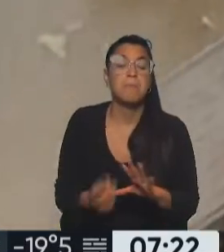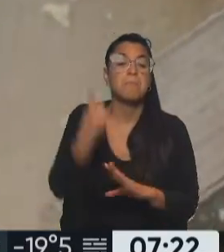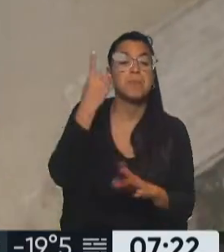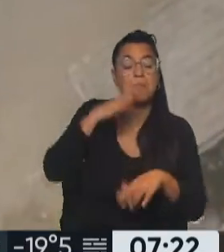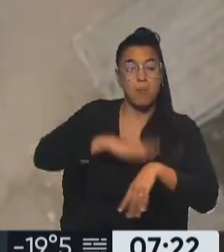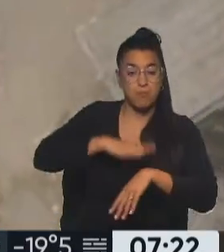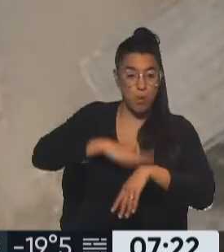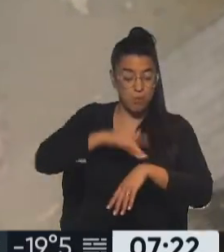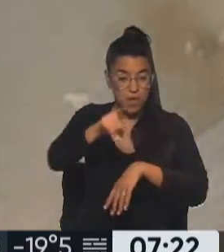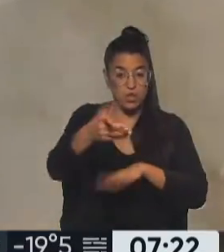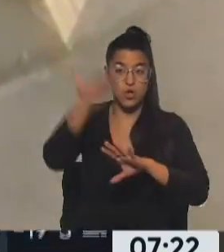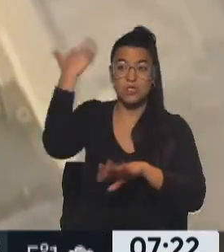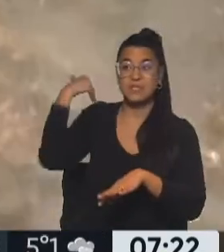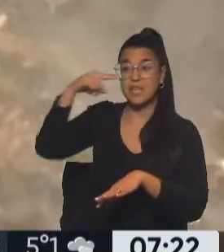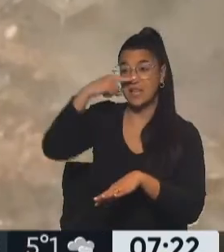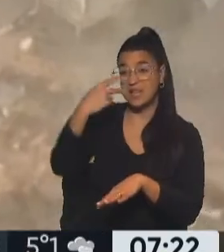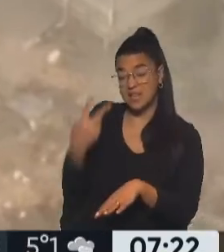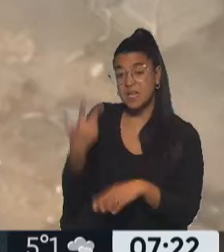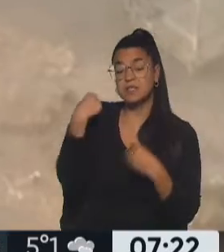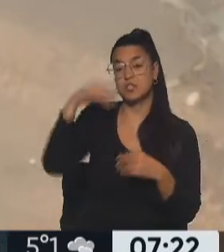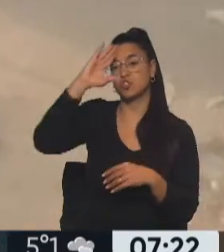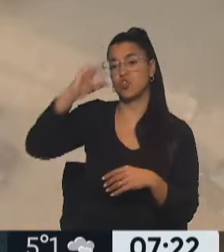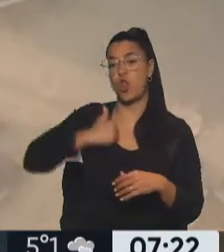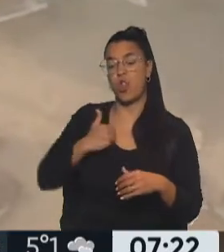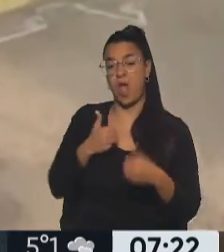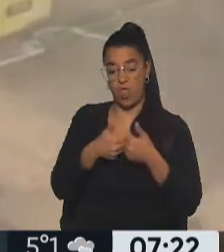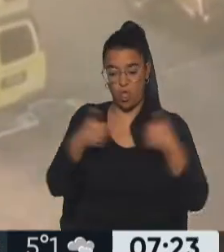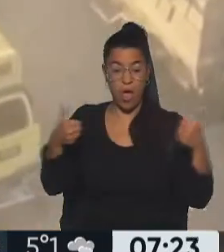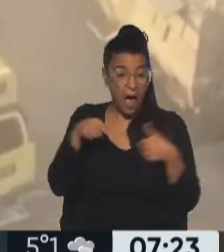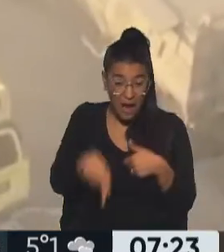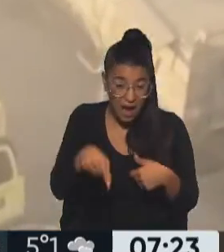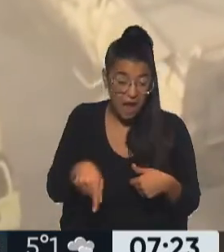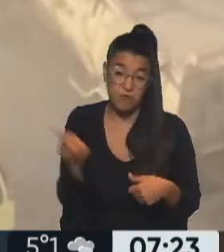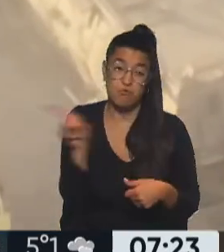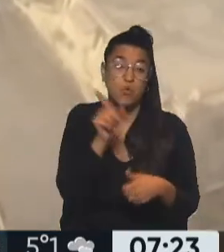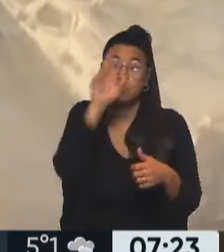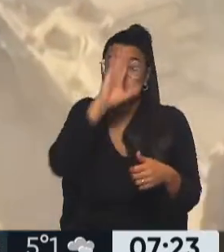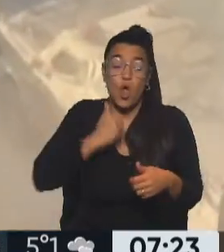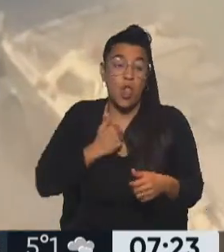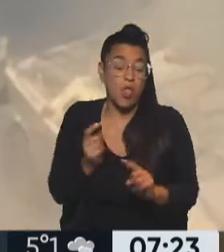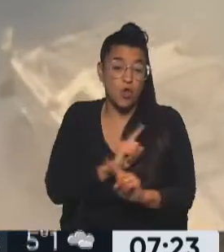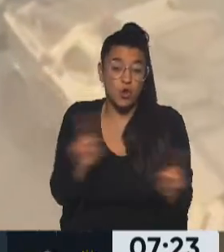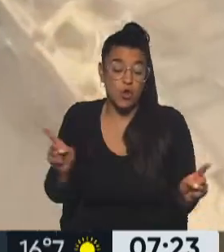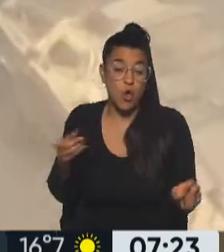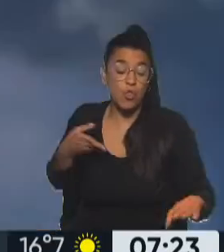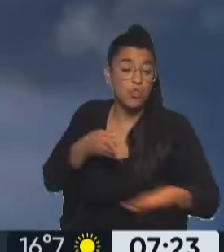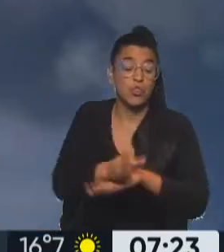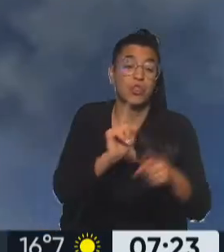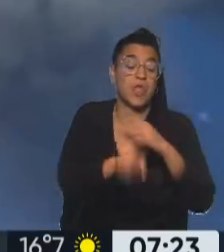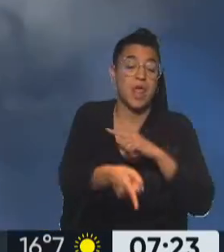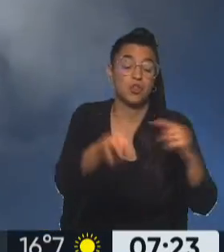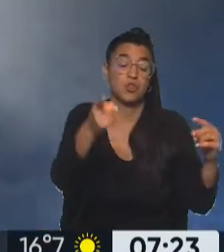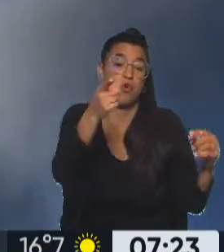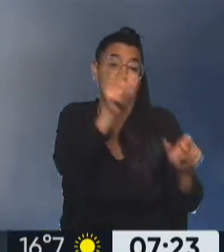línea, en ese caso del 73, fue de soldados. Acá la primerísima línea fue de civiles.